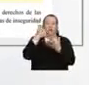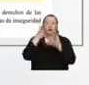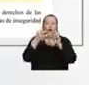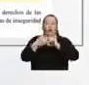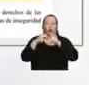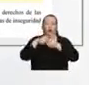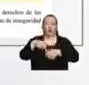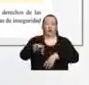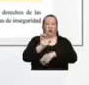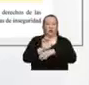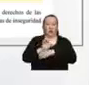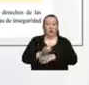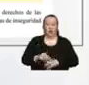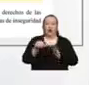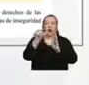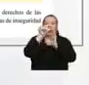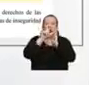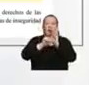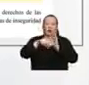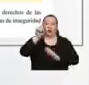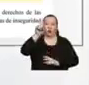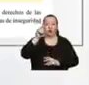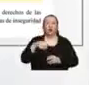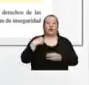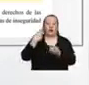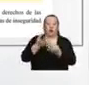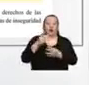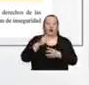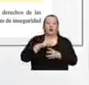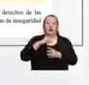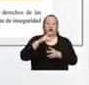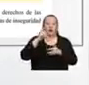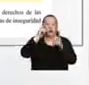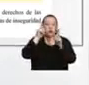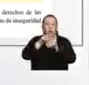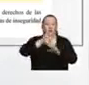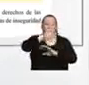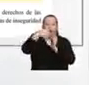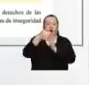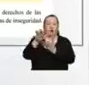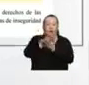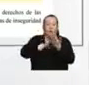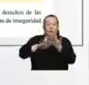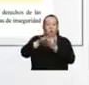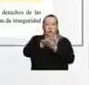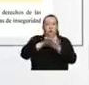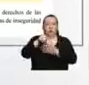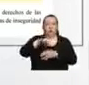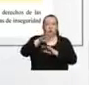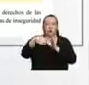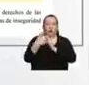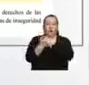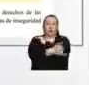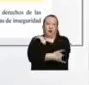cree este artículo uno declarase el estado de excepción por grave conmoción interna en todo el territorio nacional